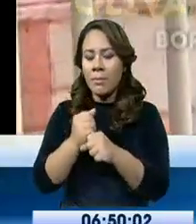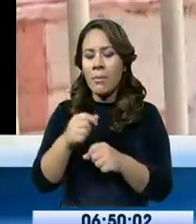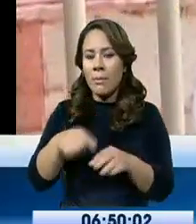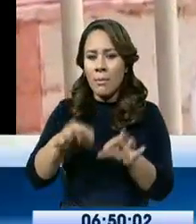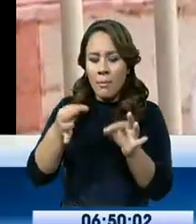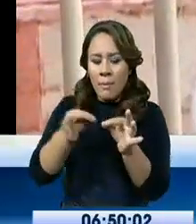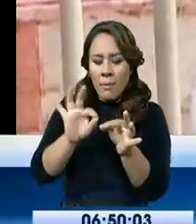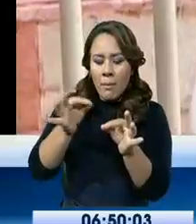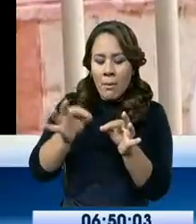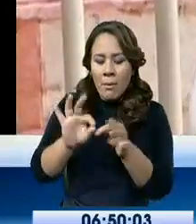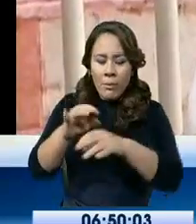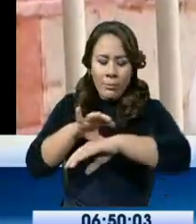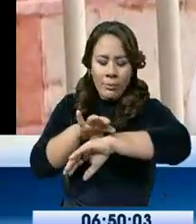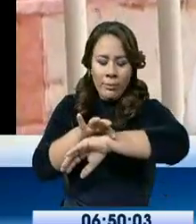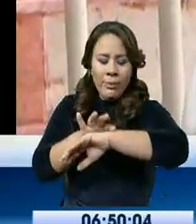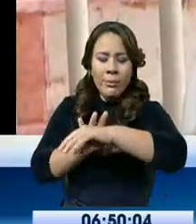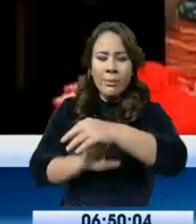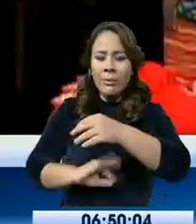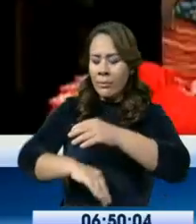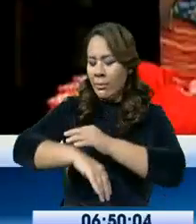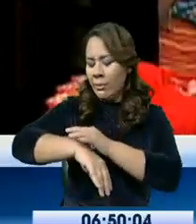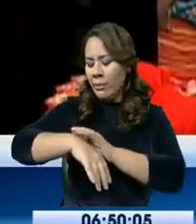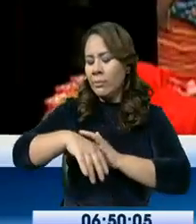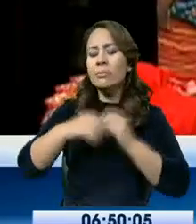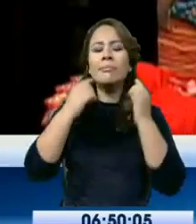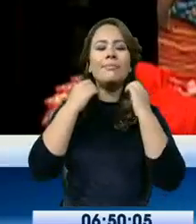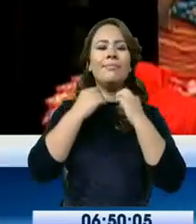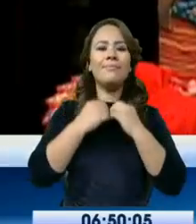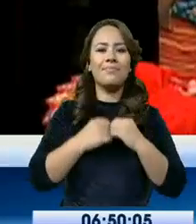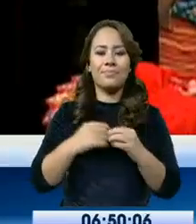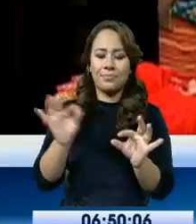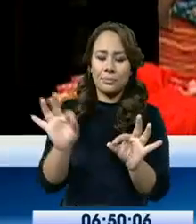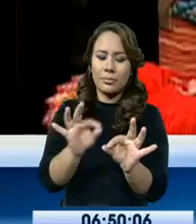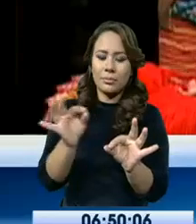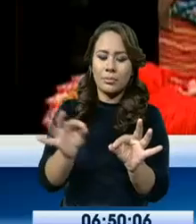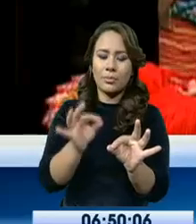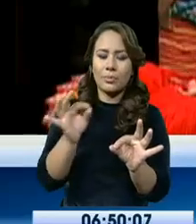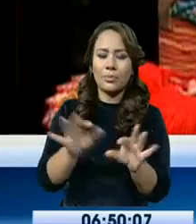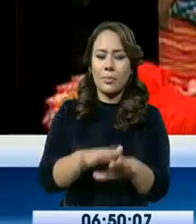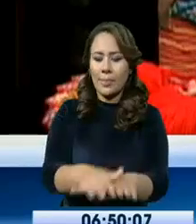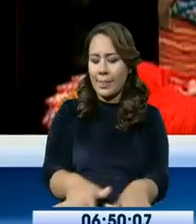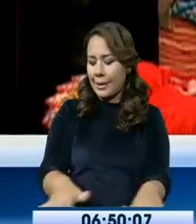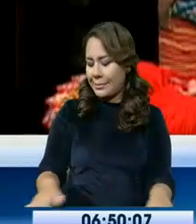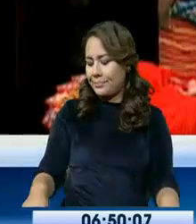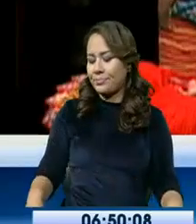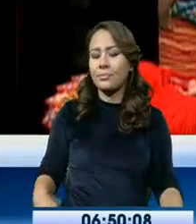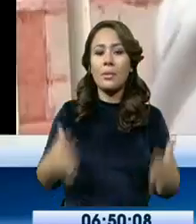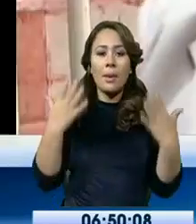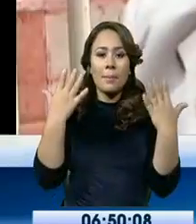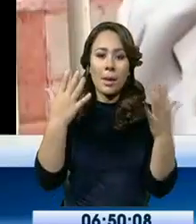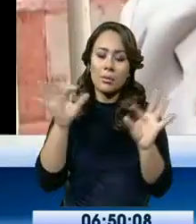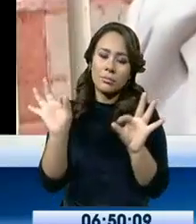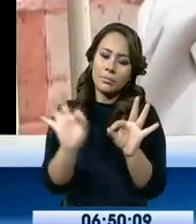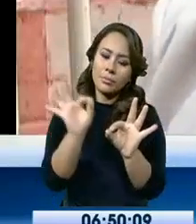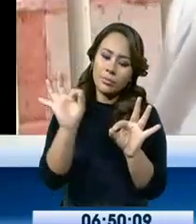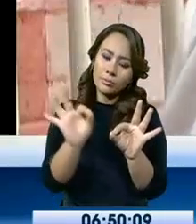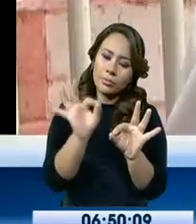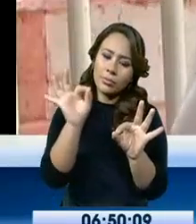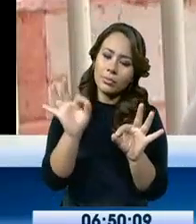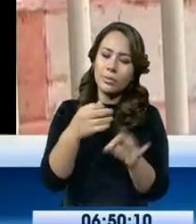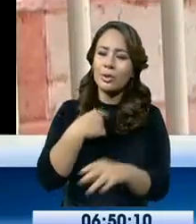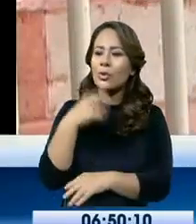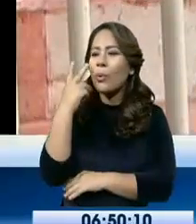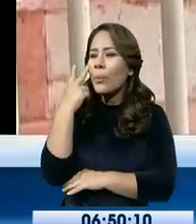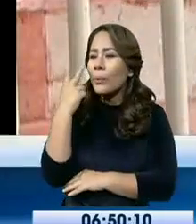puños de las camisas, bordaba el filo de las polleritas a mano. Entonces yo